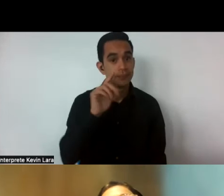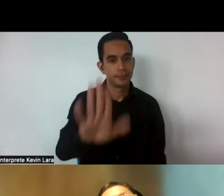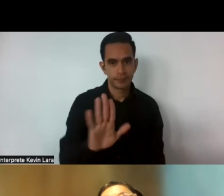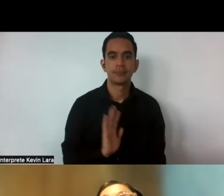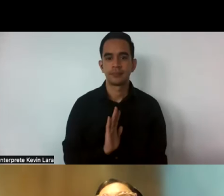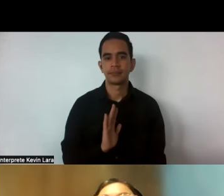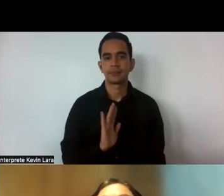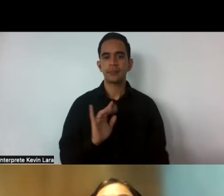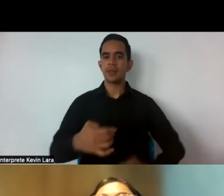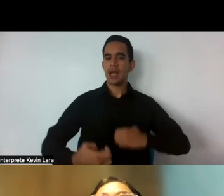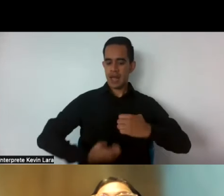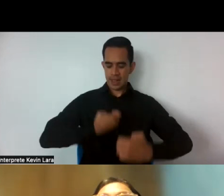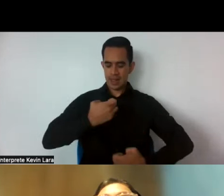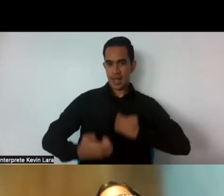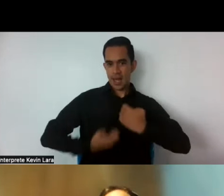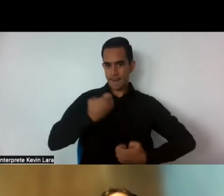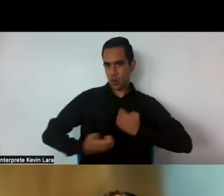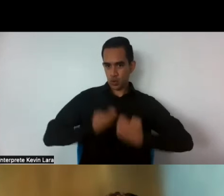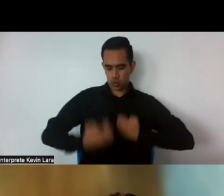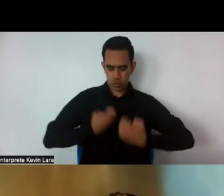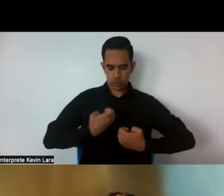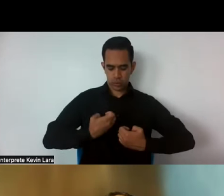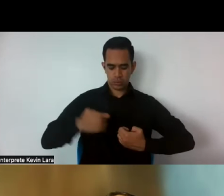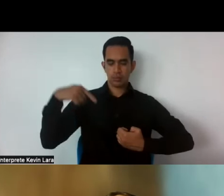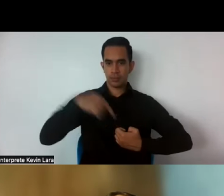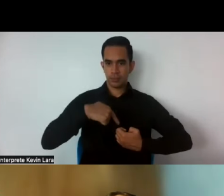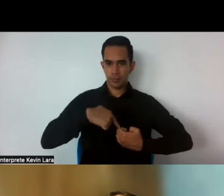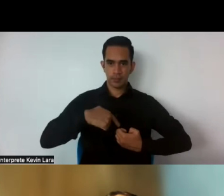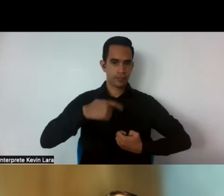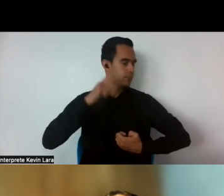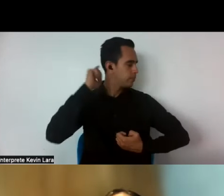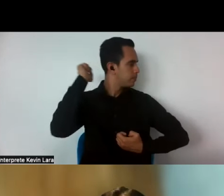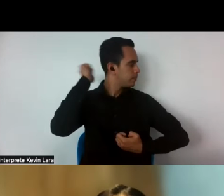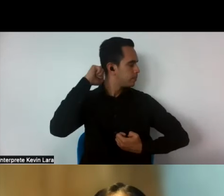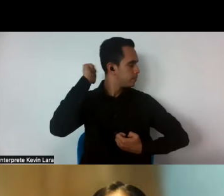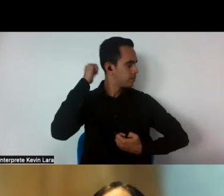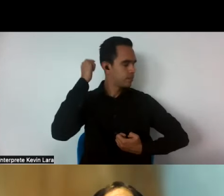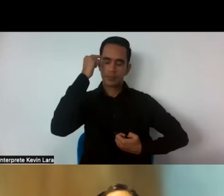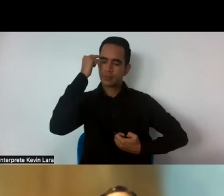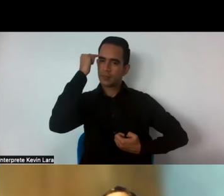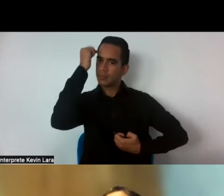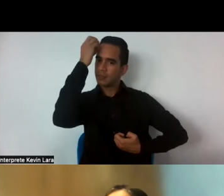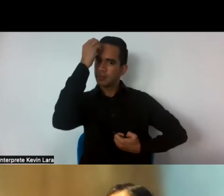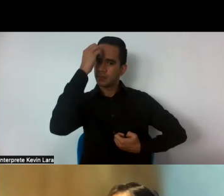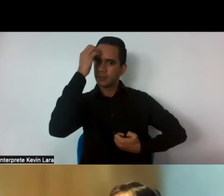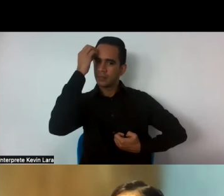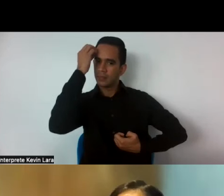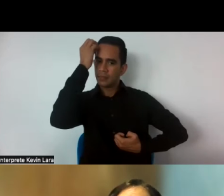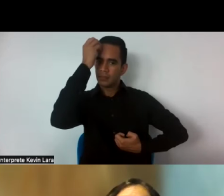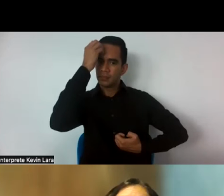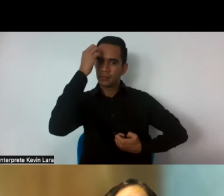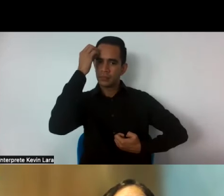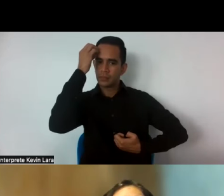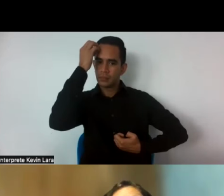tener detrás un pensamiento. Entonces, la que es la madre de